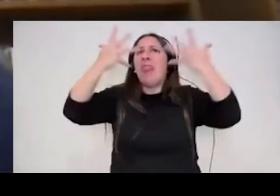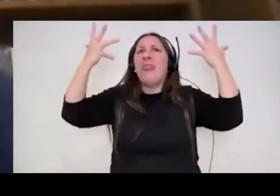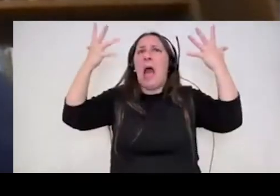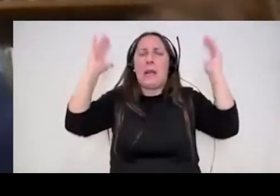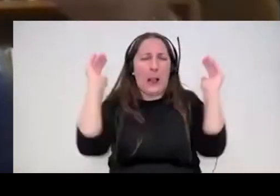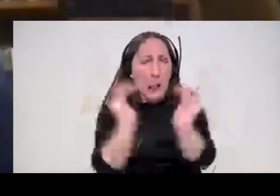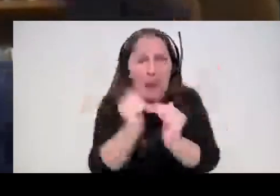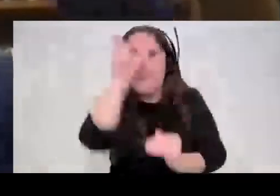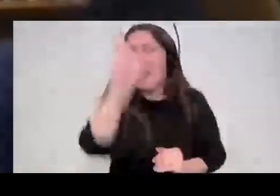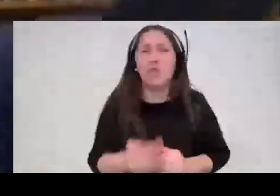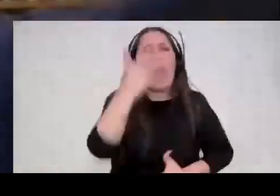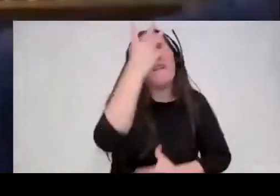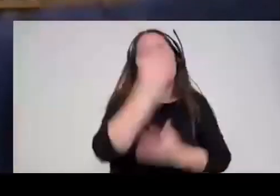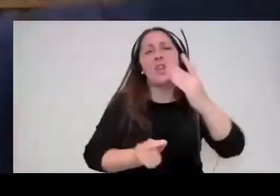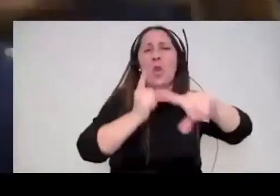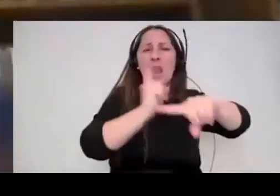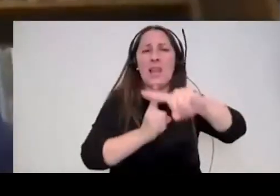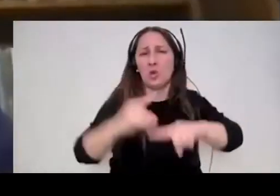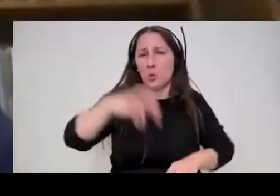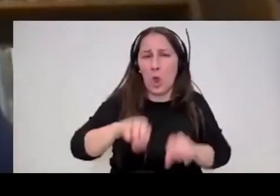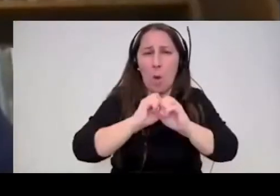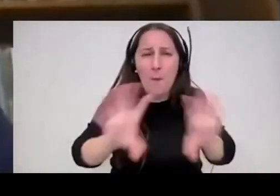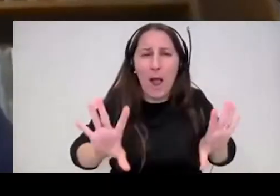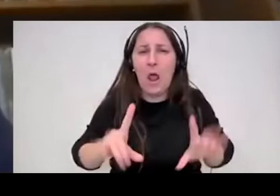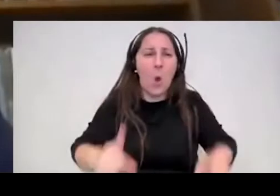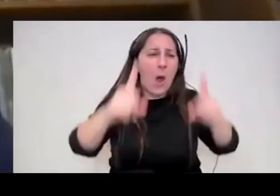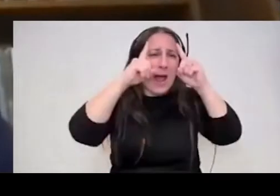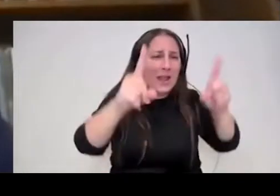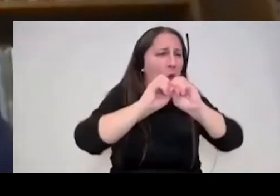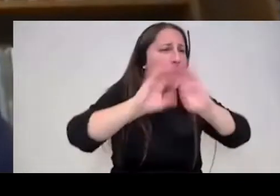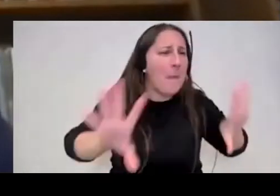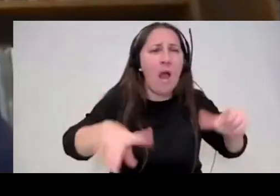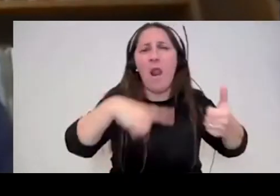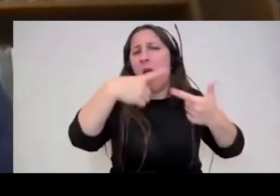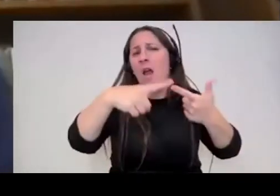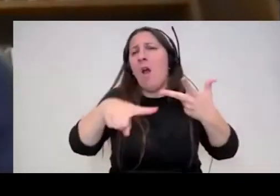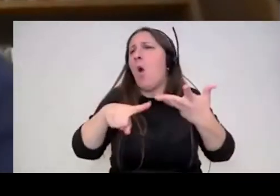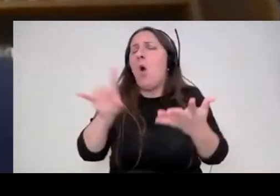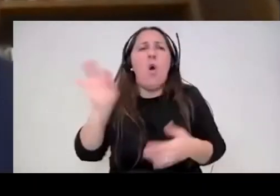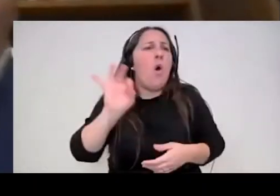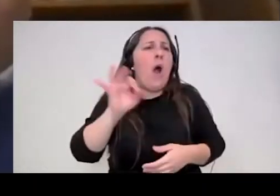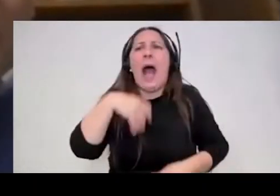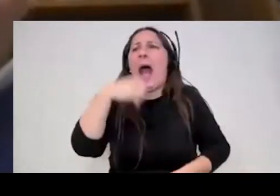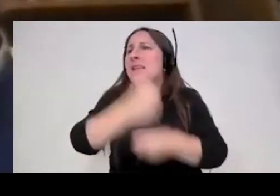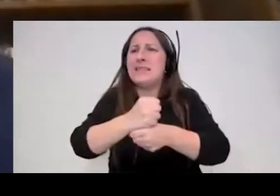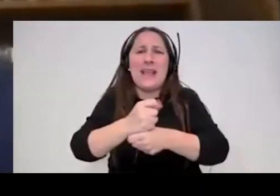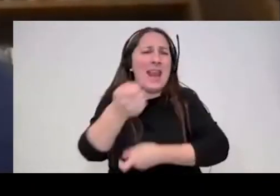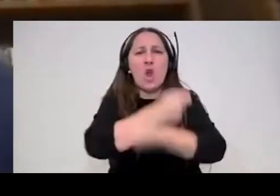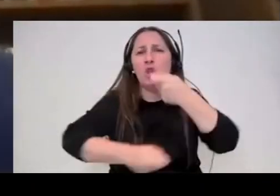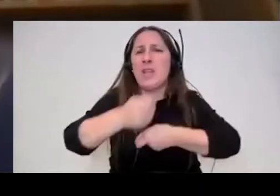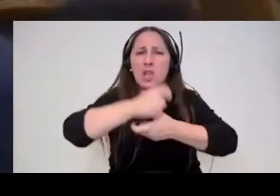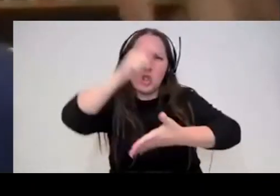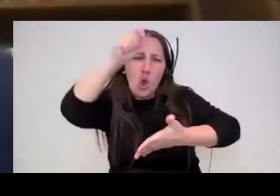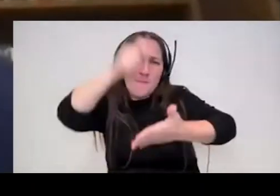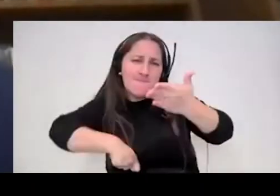el sueldo, al que lo trataron, a la que trataron mal por algo en su puesto de trabajo, a la negociación paritaria